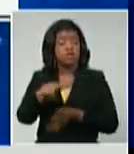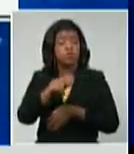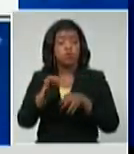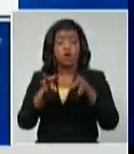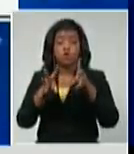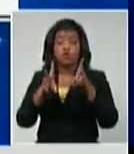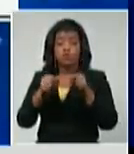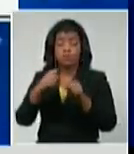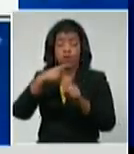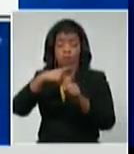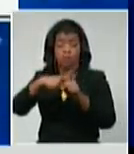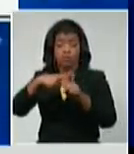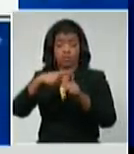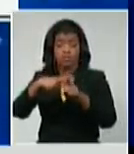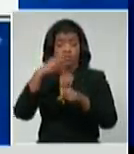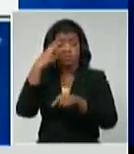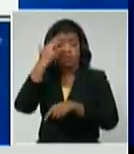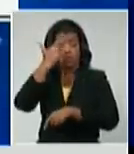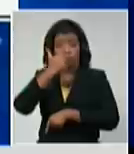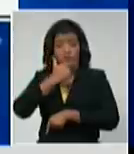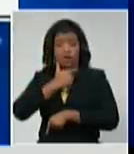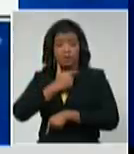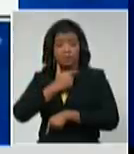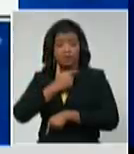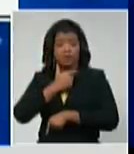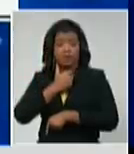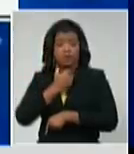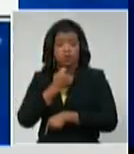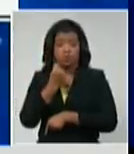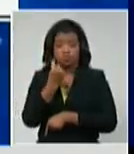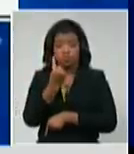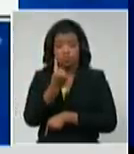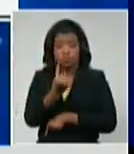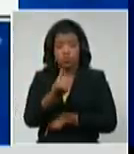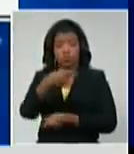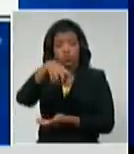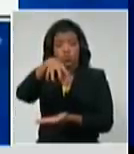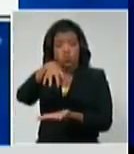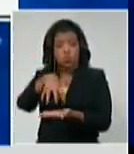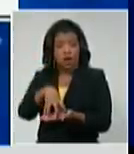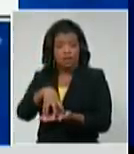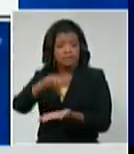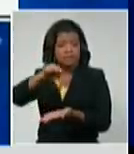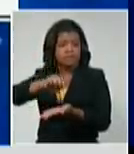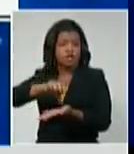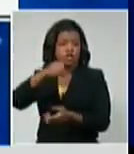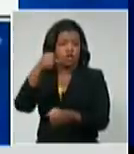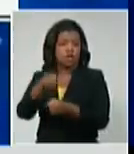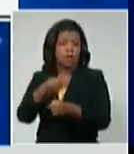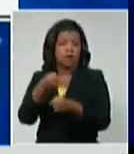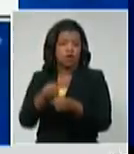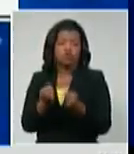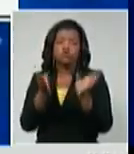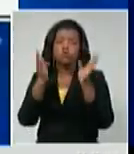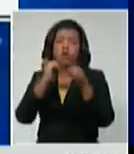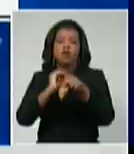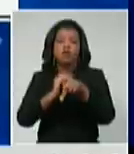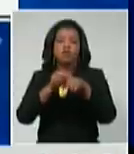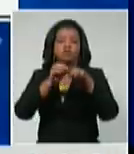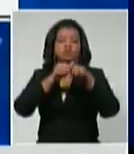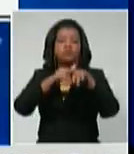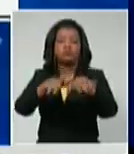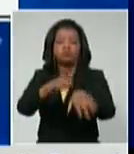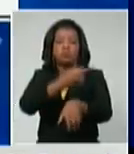de Ávila se concentra en una institución. Realmente no hay dispersión en la